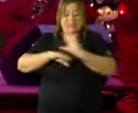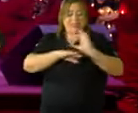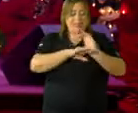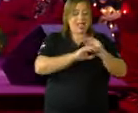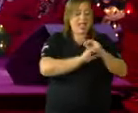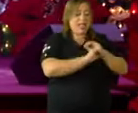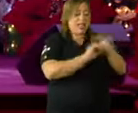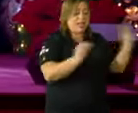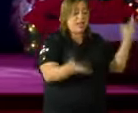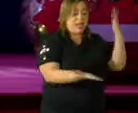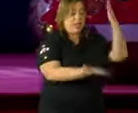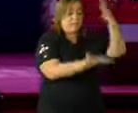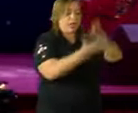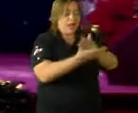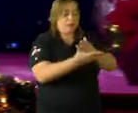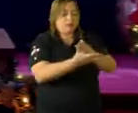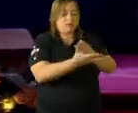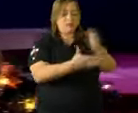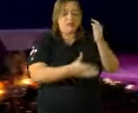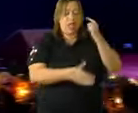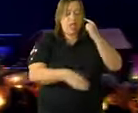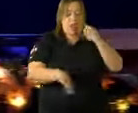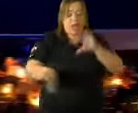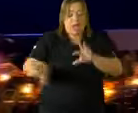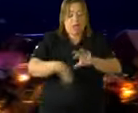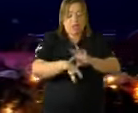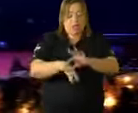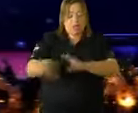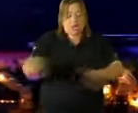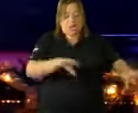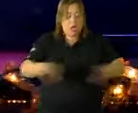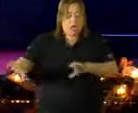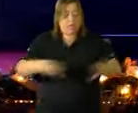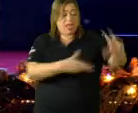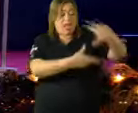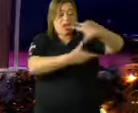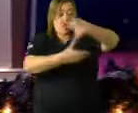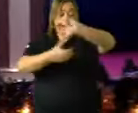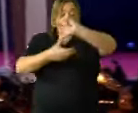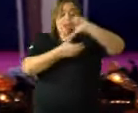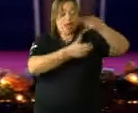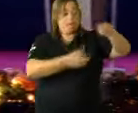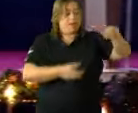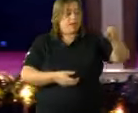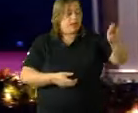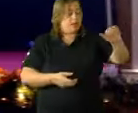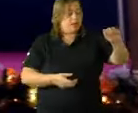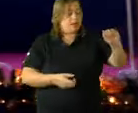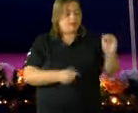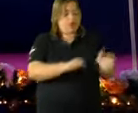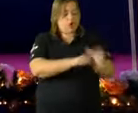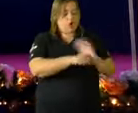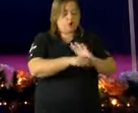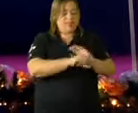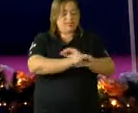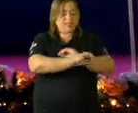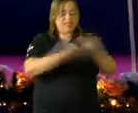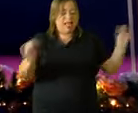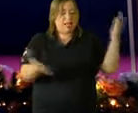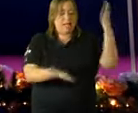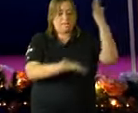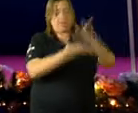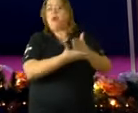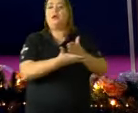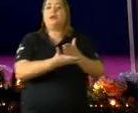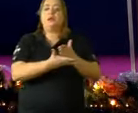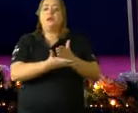el terremoto, no la detuvo María, no la detiene la pandemia, ni hay diablo que se ha nacido